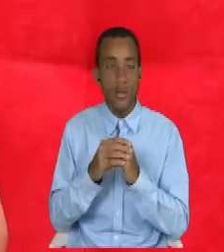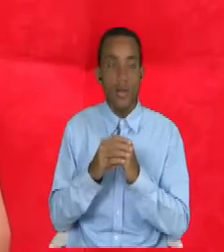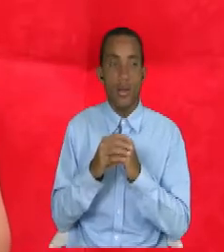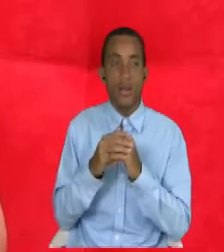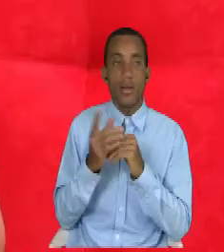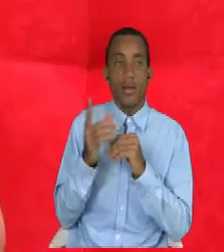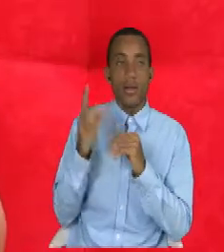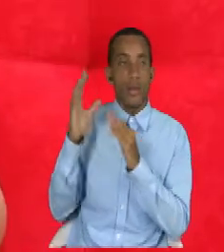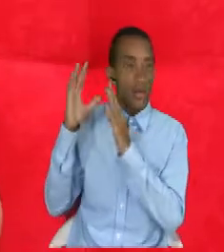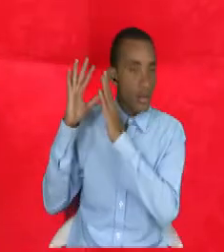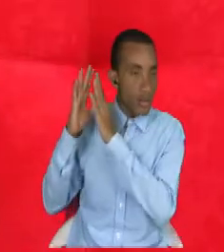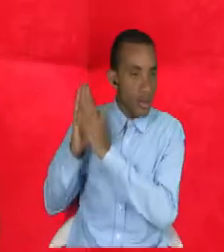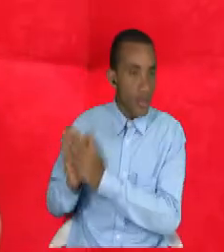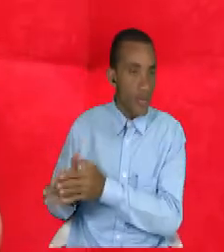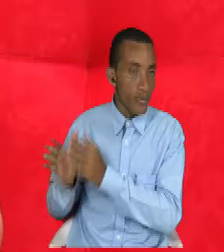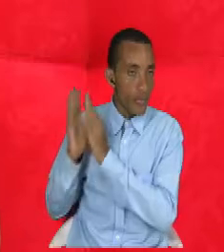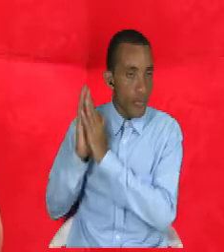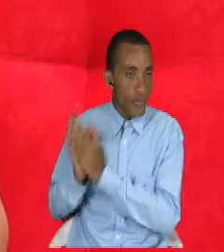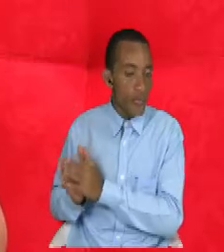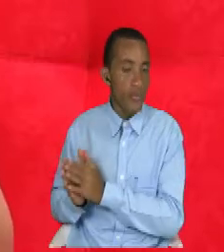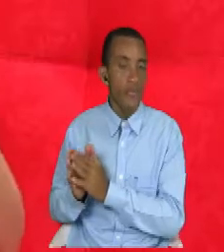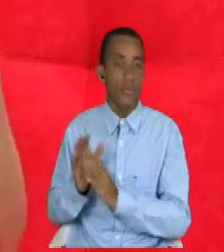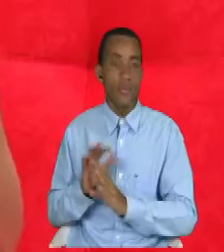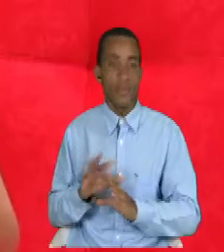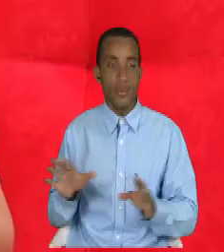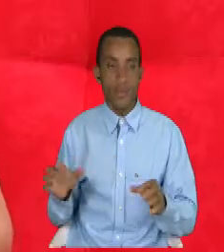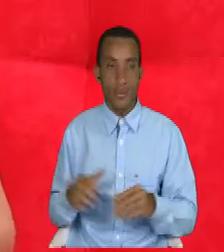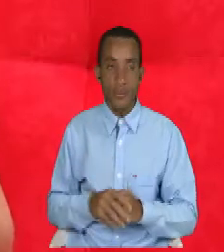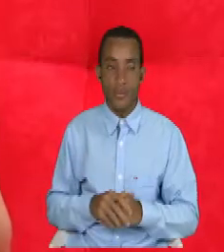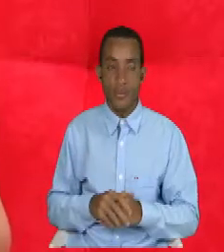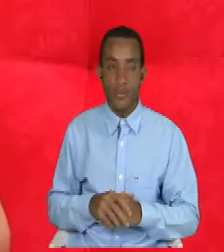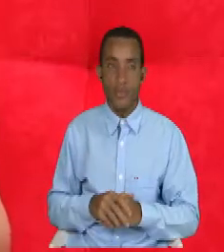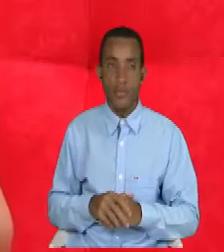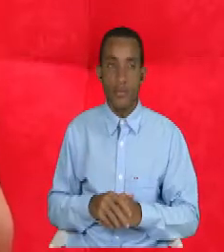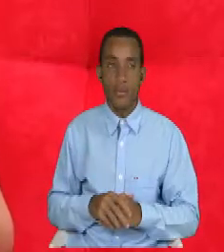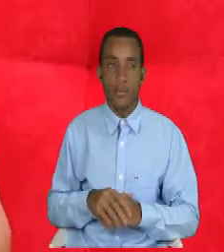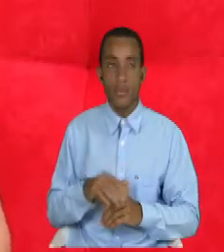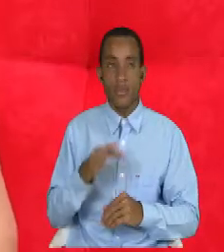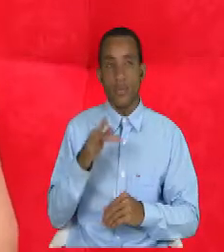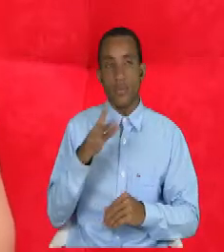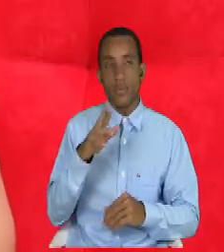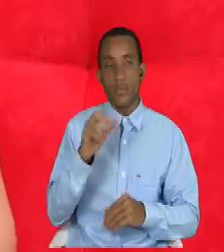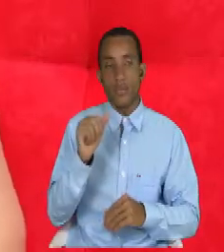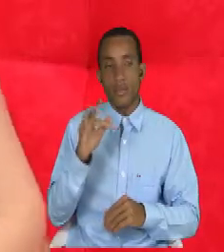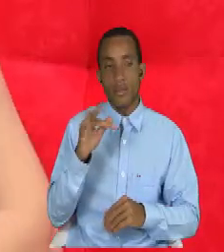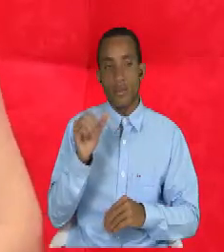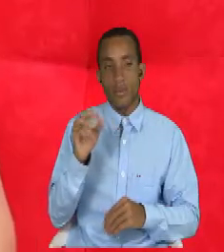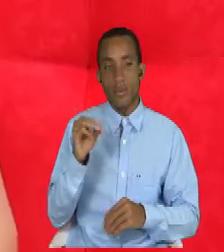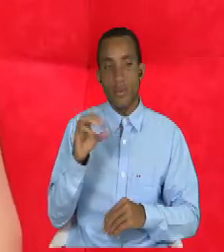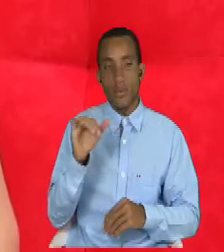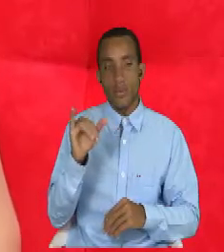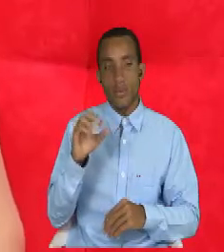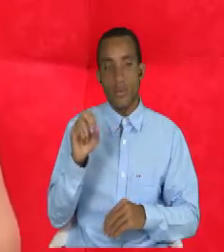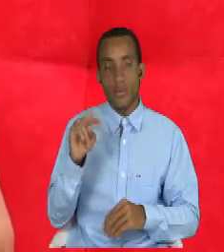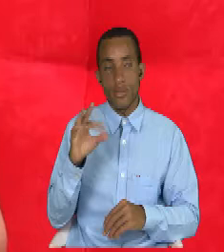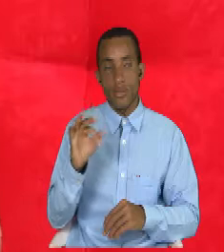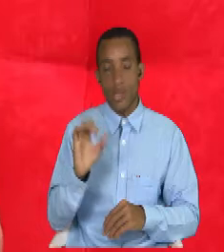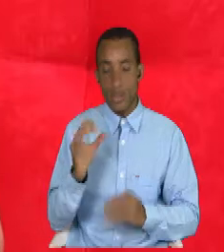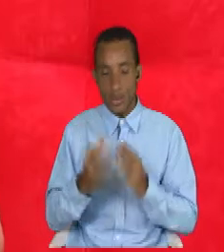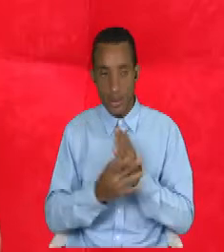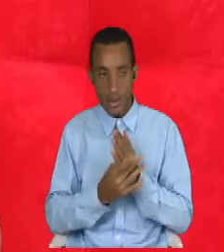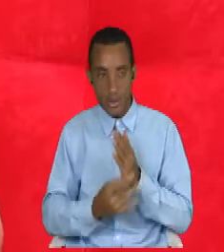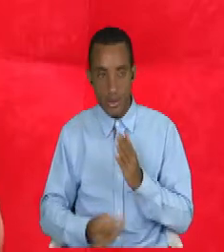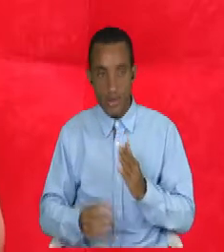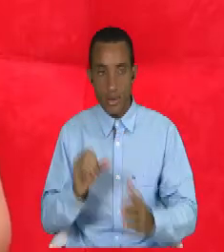con el tratamiento luego del tratamiento entonces digamos aquí en pues en nuestra ciudad el aceite de argán o